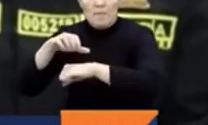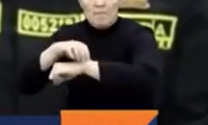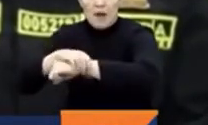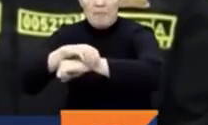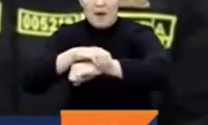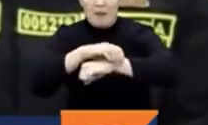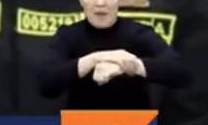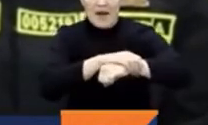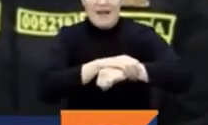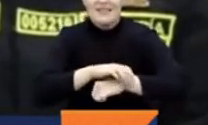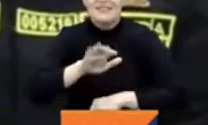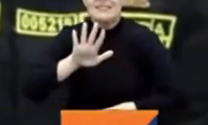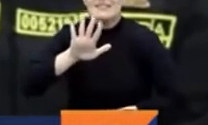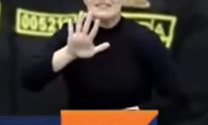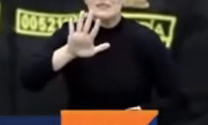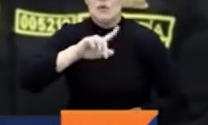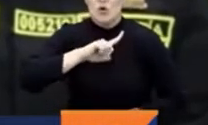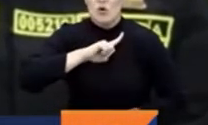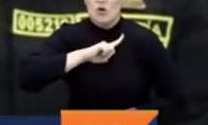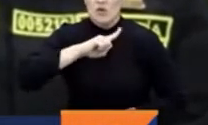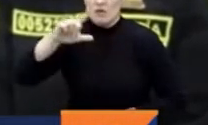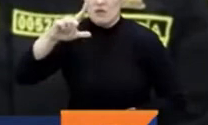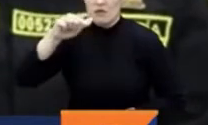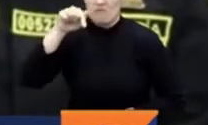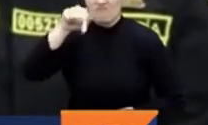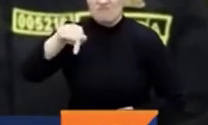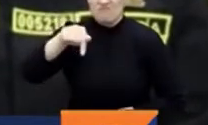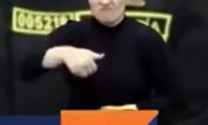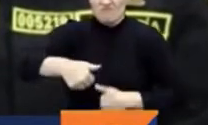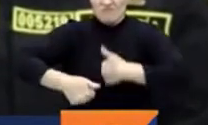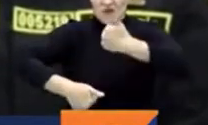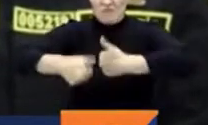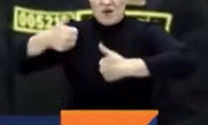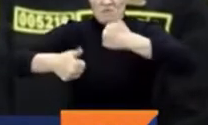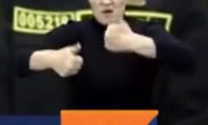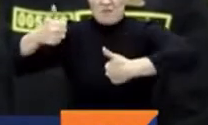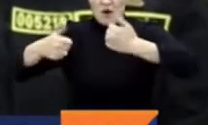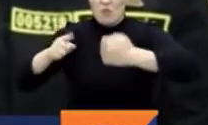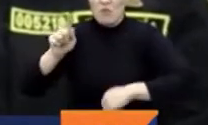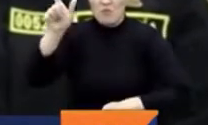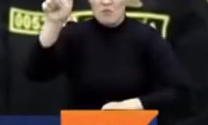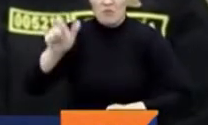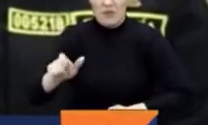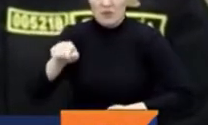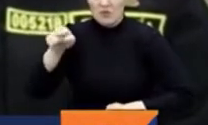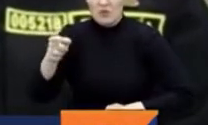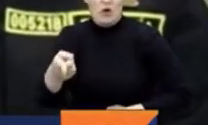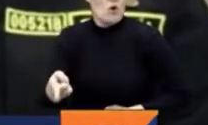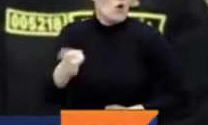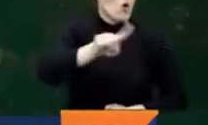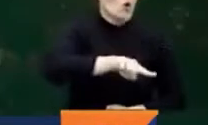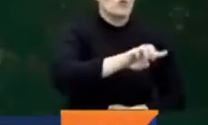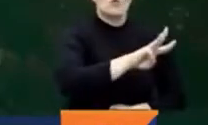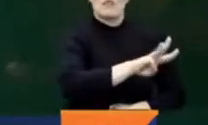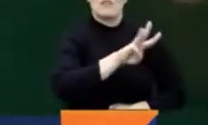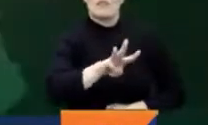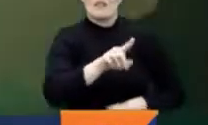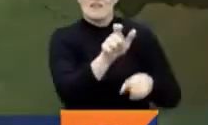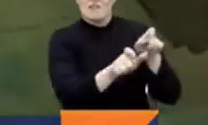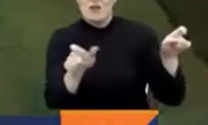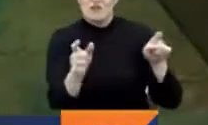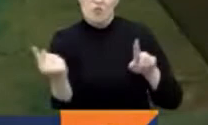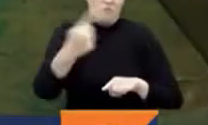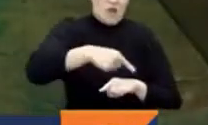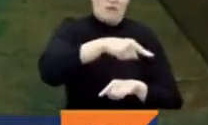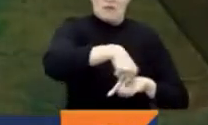de sus cabecillas, el principal alias Pepe, y 33 delincuentes más. Las